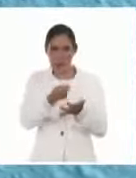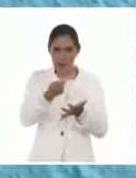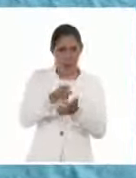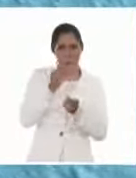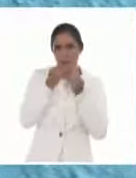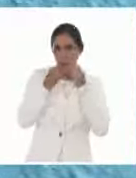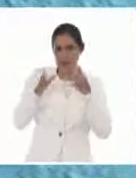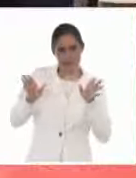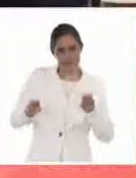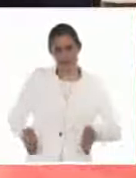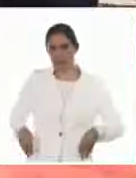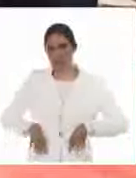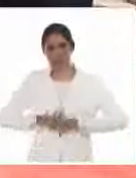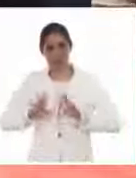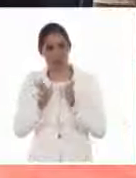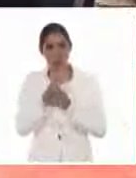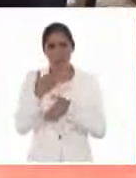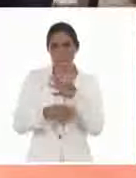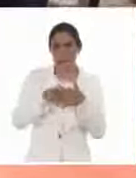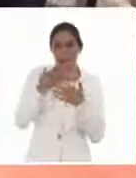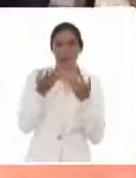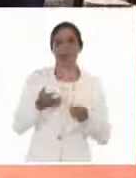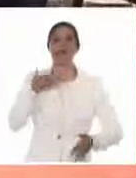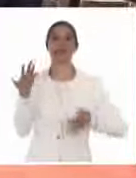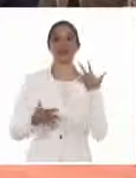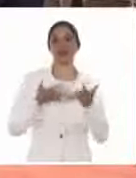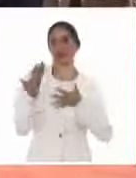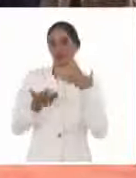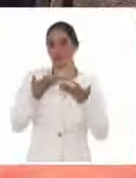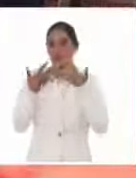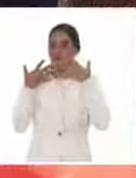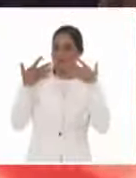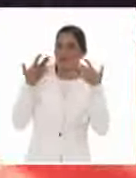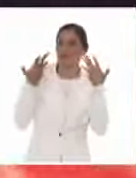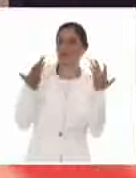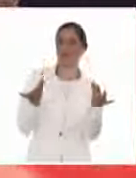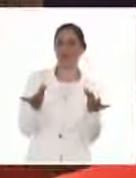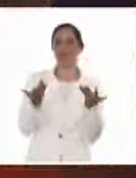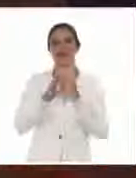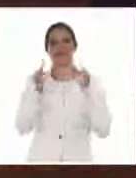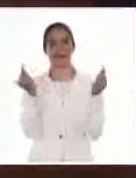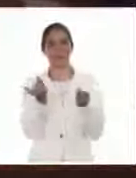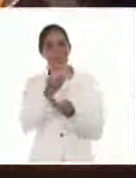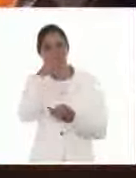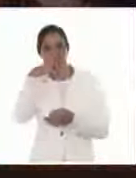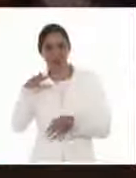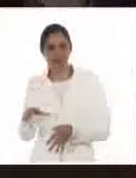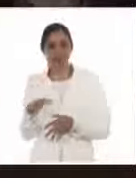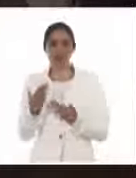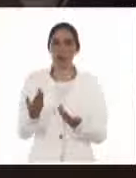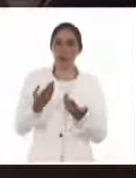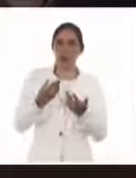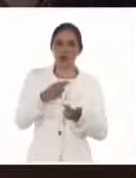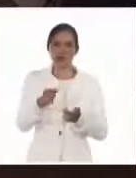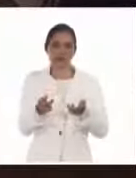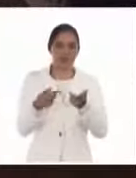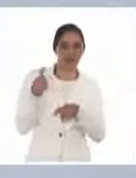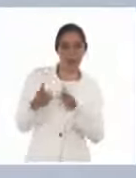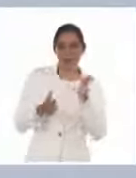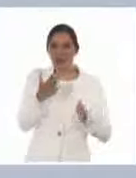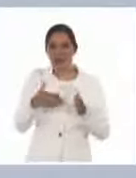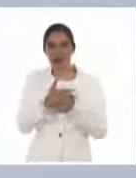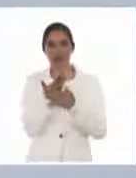y la posibilidad de disfrutar en familia, de traer a los niños, en fin, de pasar un rato agradable. Las